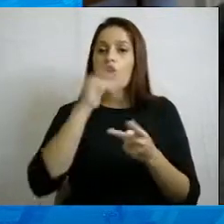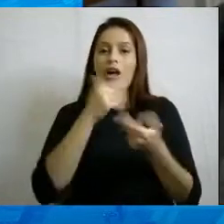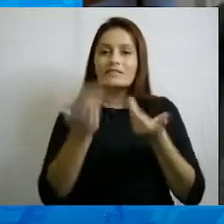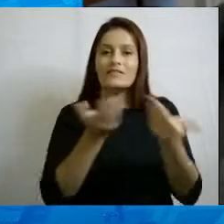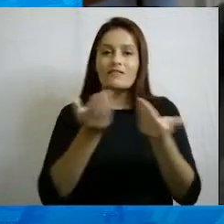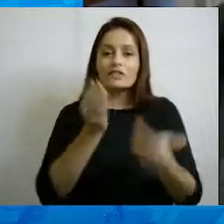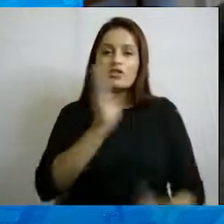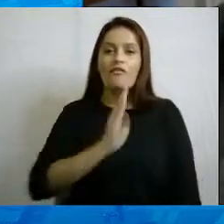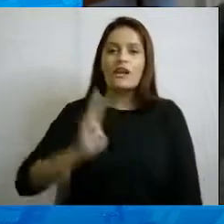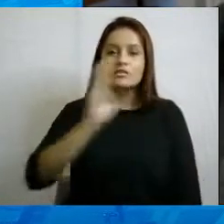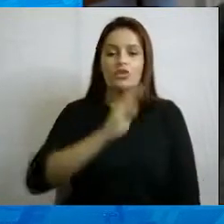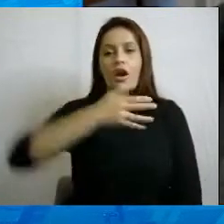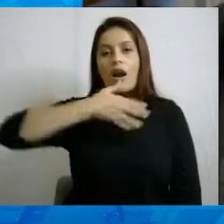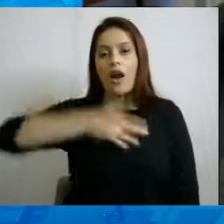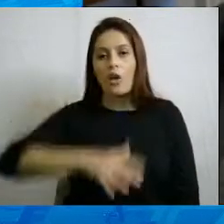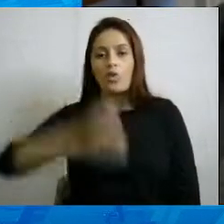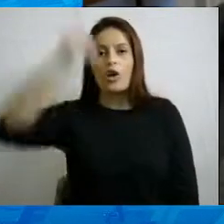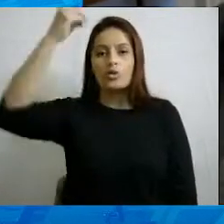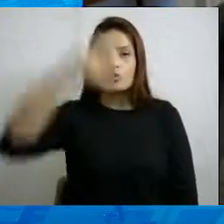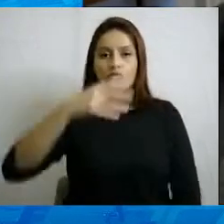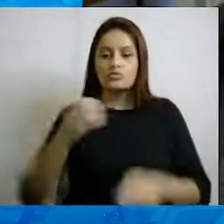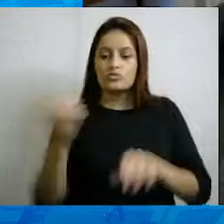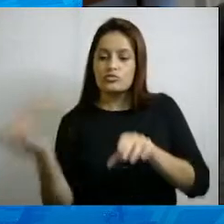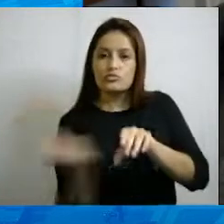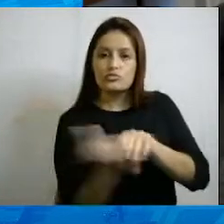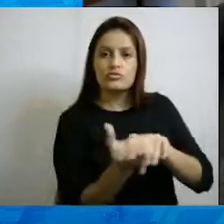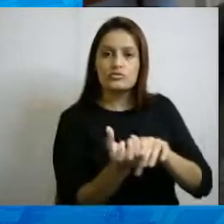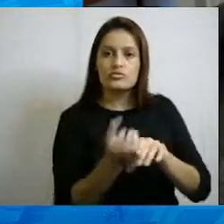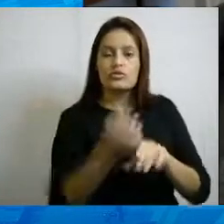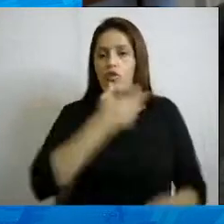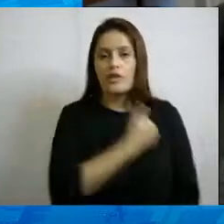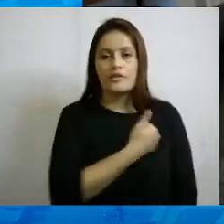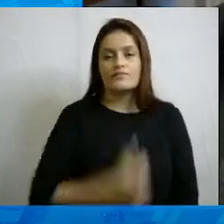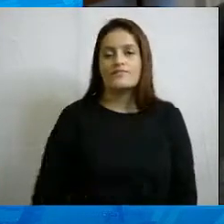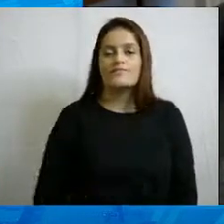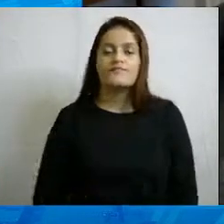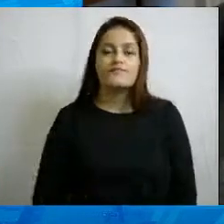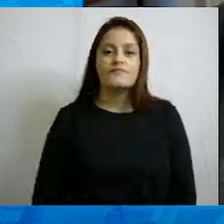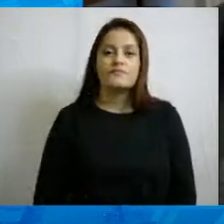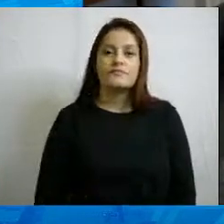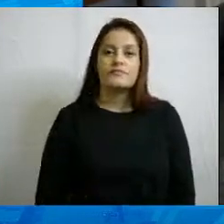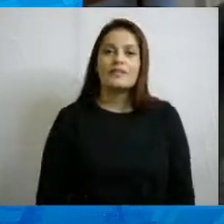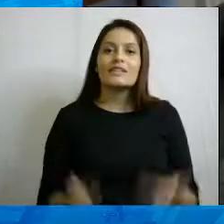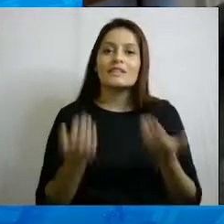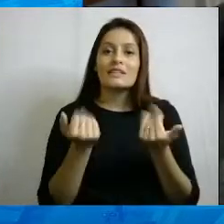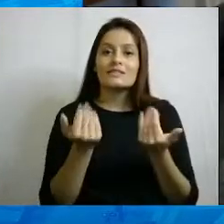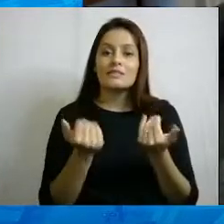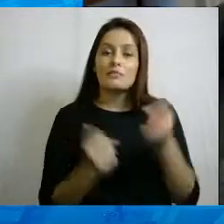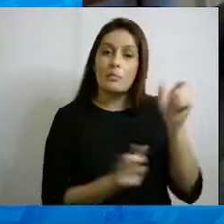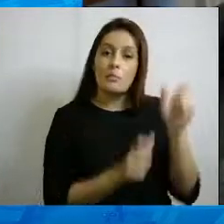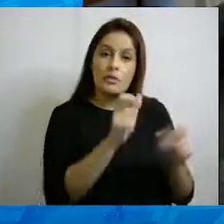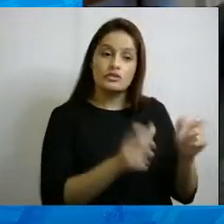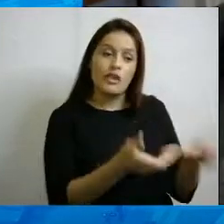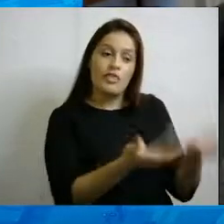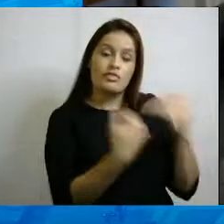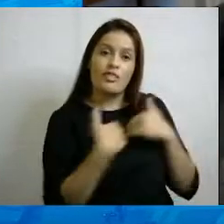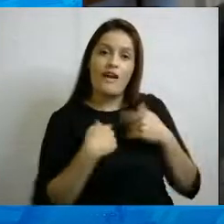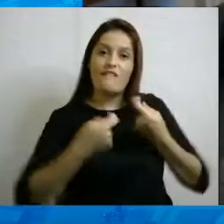propios como luz, agua y alcantarillado. Dependemos de un señor el que nos vendió los